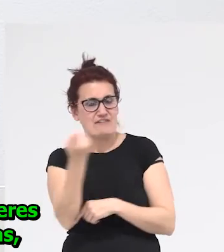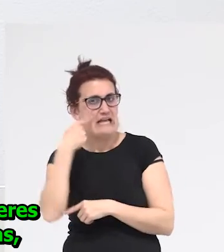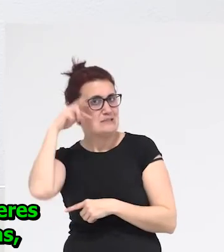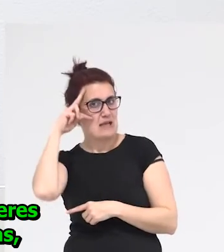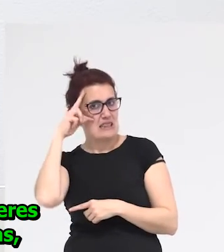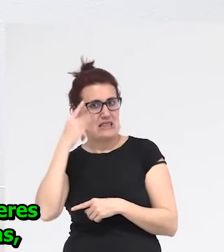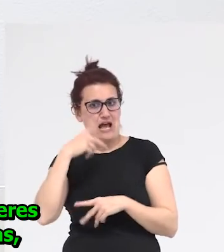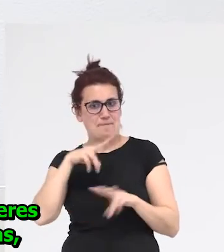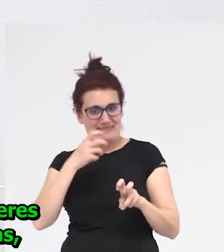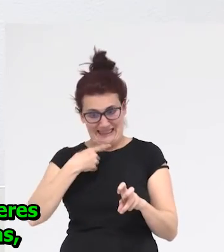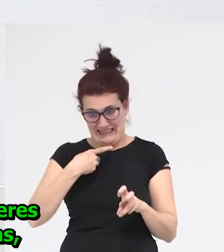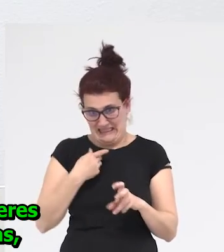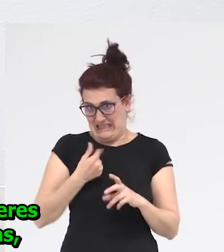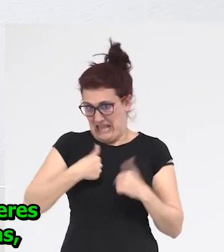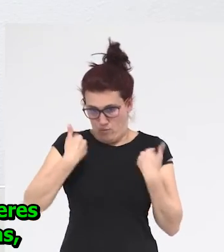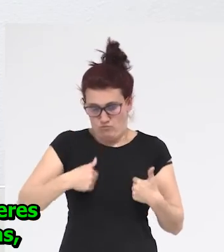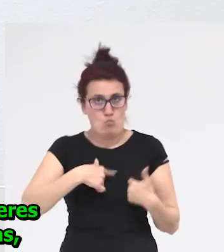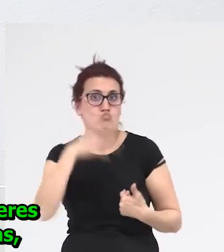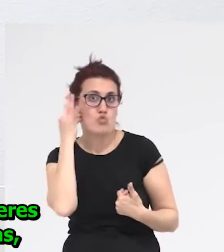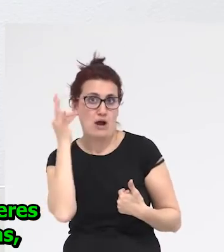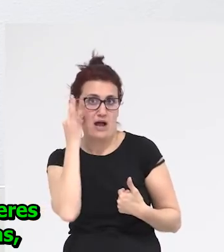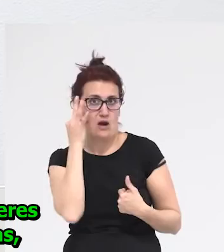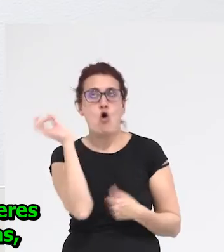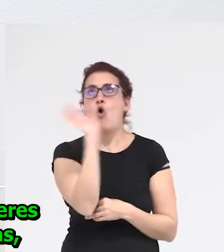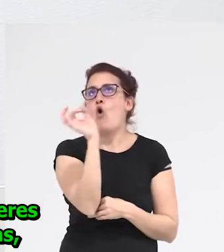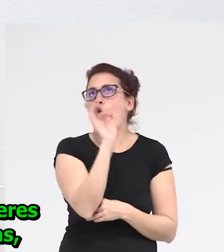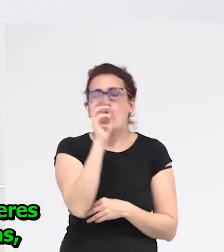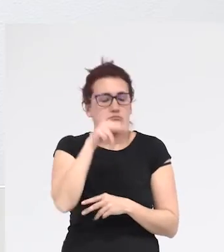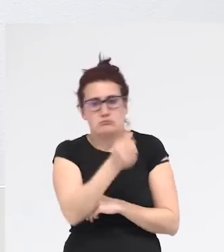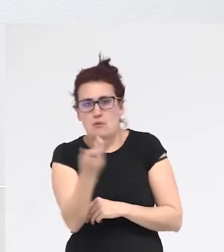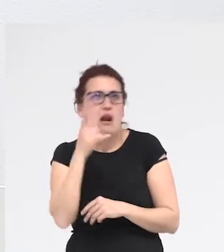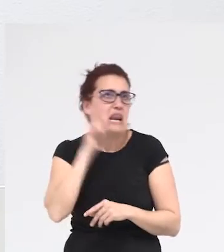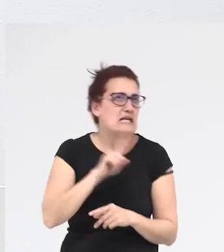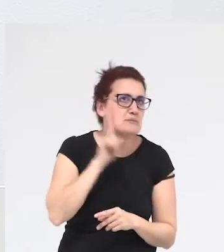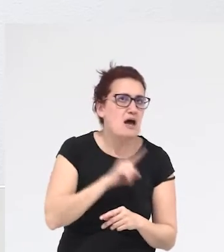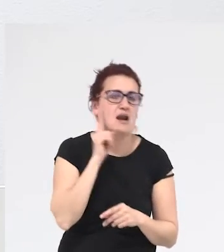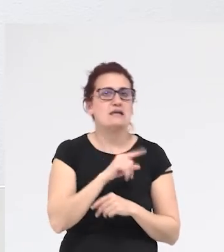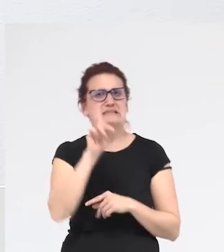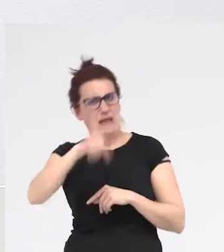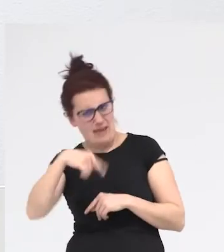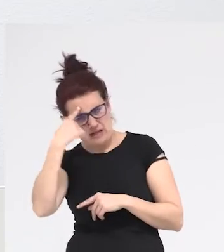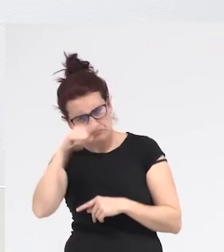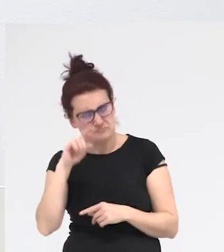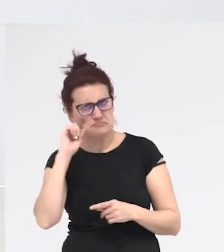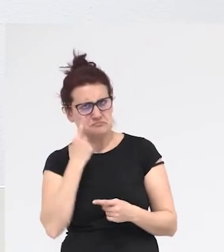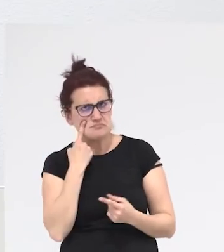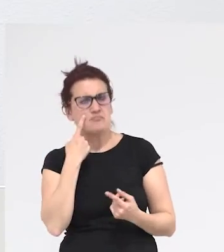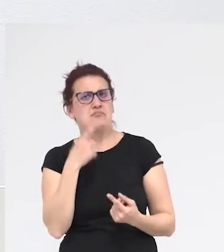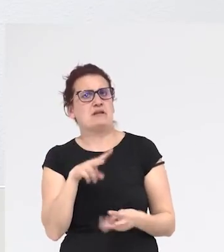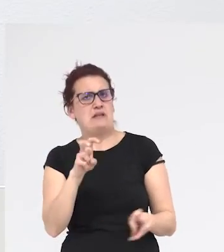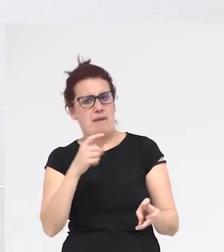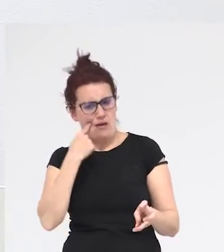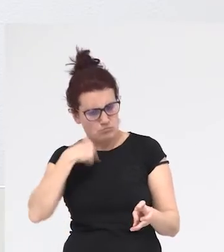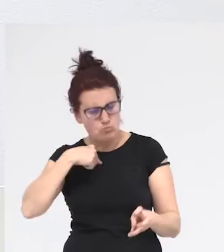experiencia de este ser mujeres o ser lo que seamos, o ser lesbianas, también teniendo en cuenta que